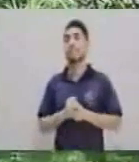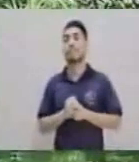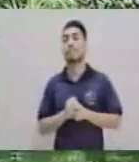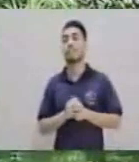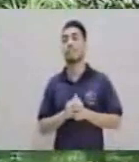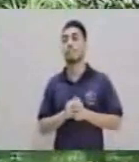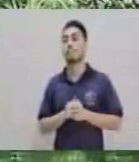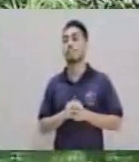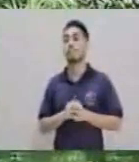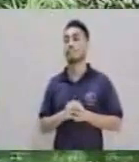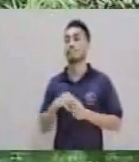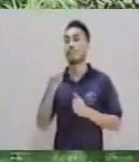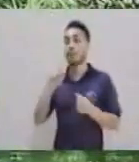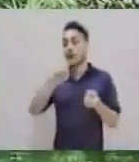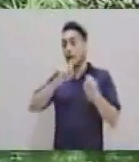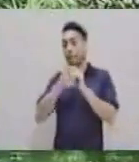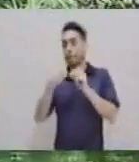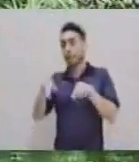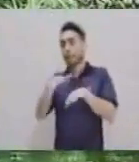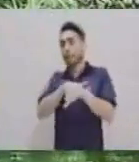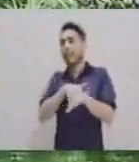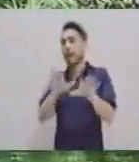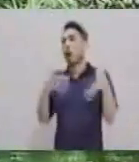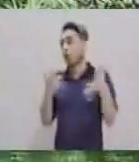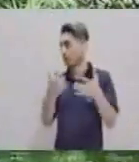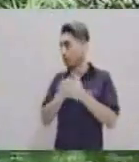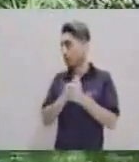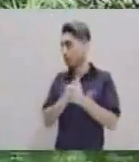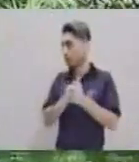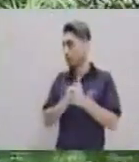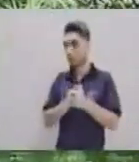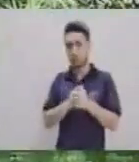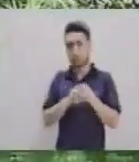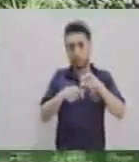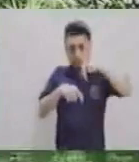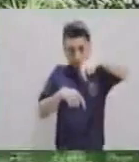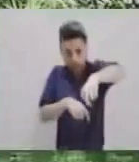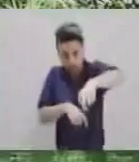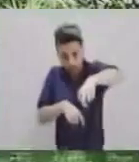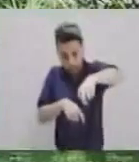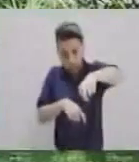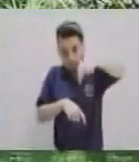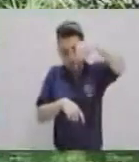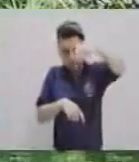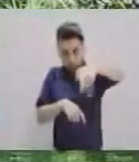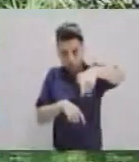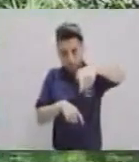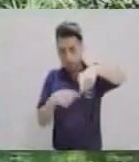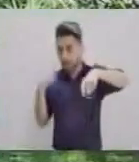Muy bien, cambiamos la posición de los pies, adelante y atrás, tiro